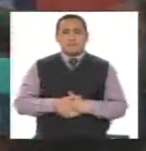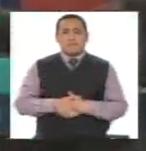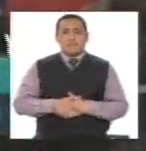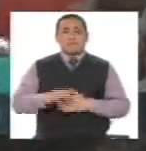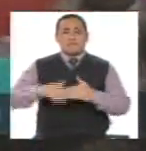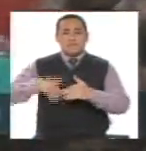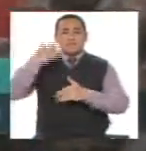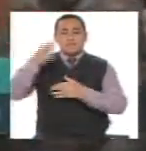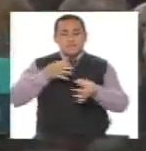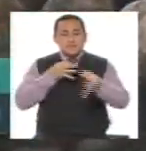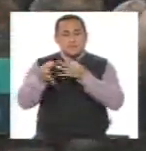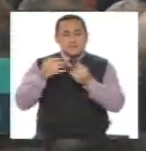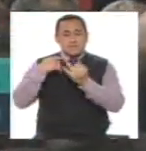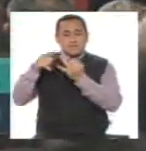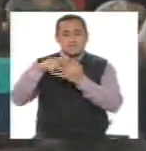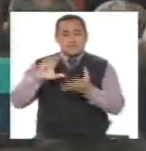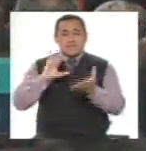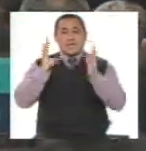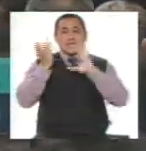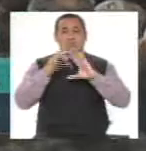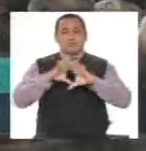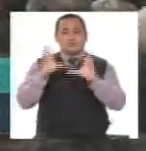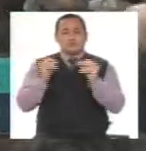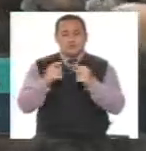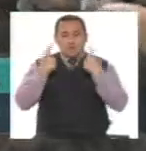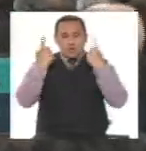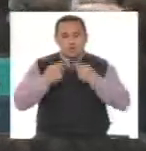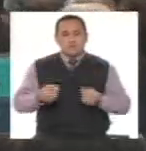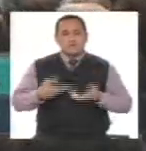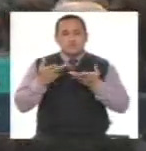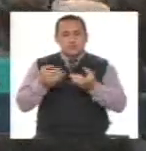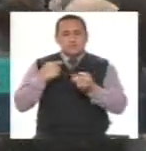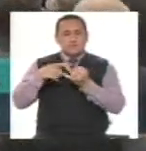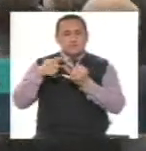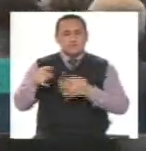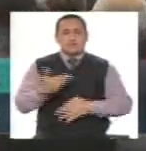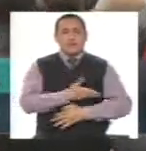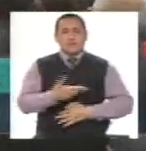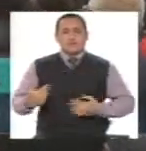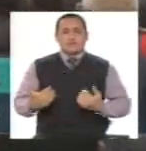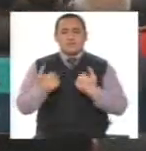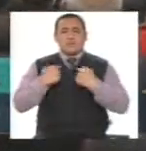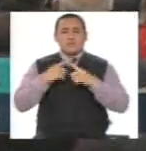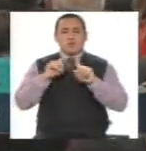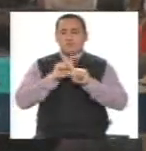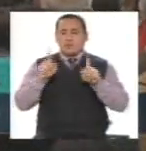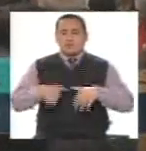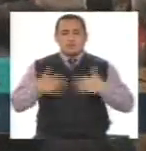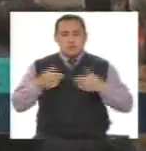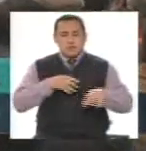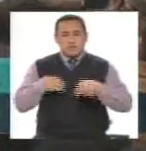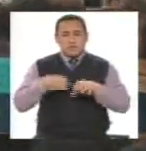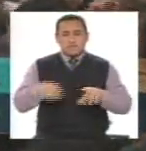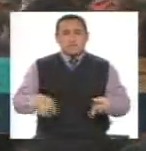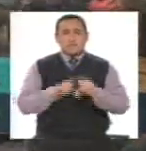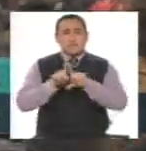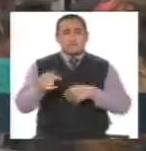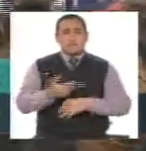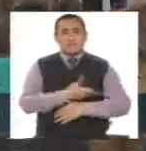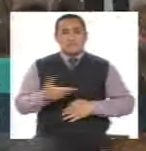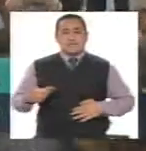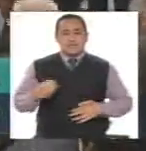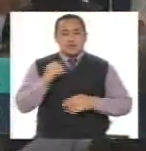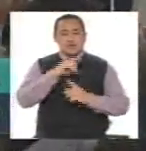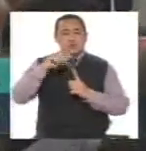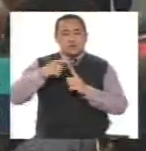Luego de considerar que las reformas emprendidas en su mandato son aspiraciones que otros gobiernos han tenido pero no han podido realizar, el presidente Ollantumala dijo